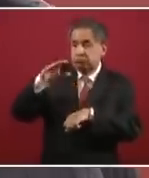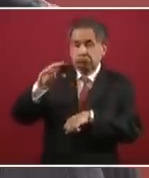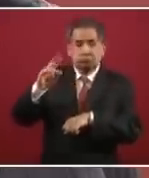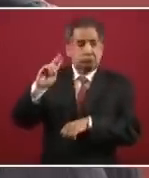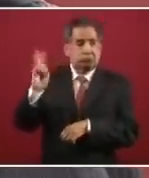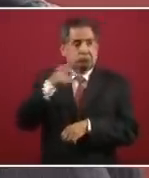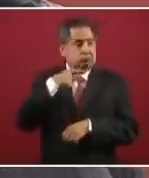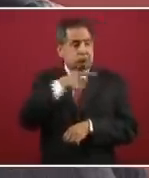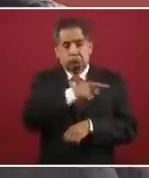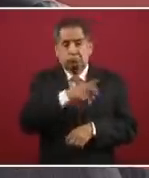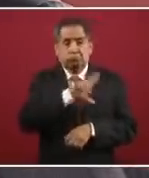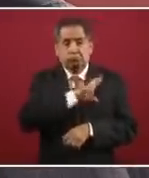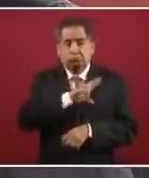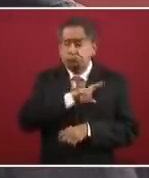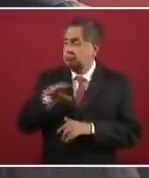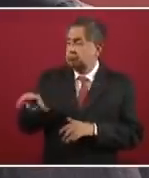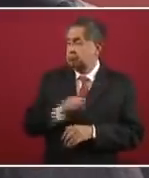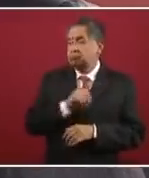educación superior,